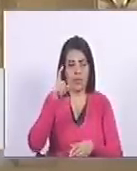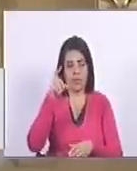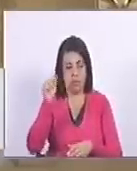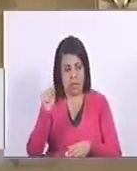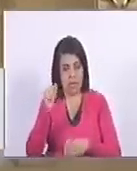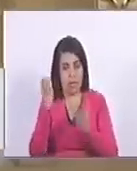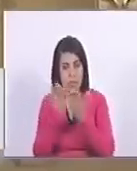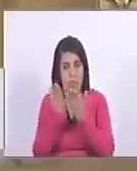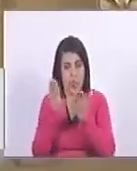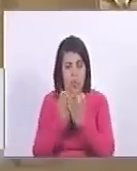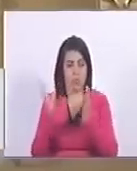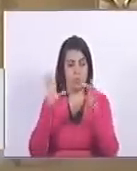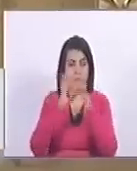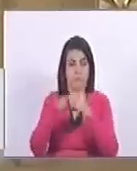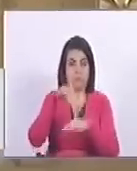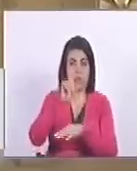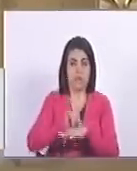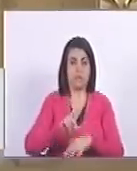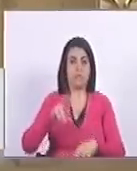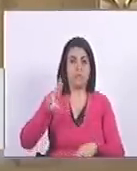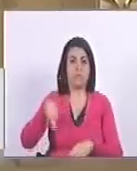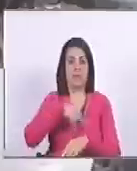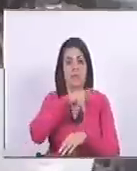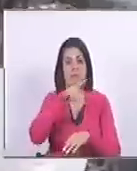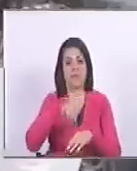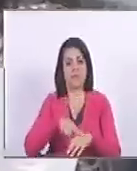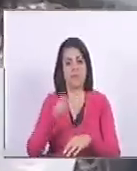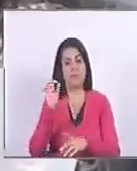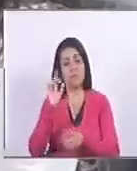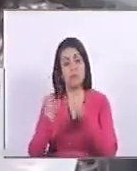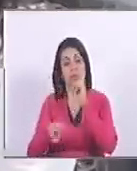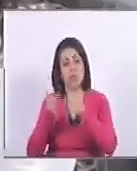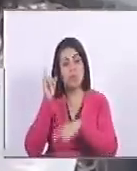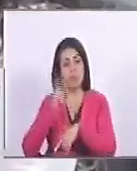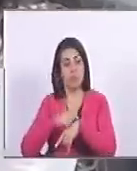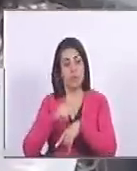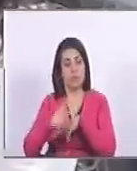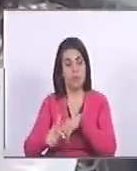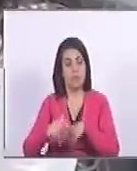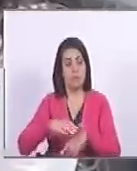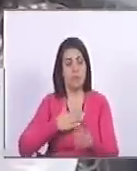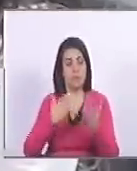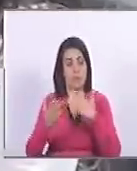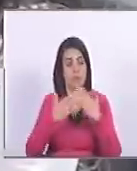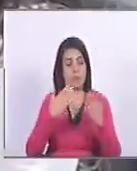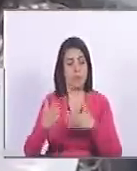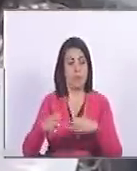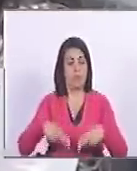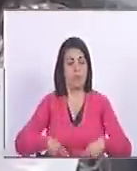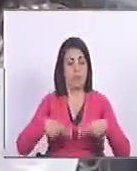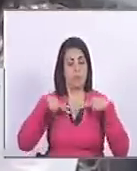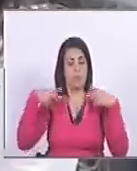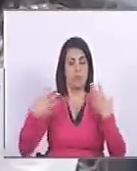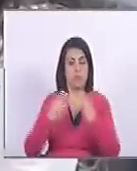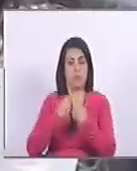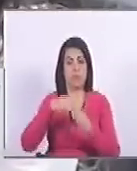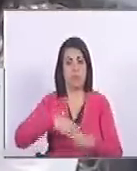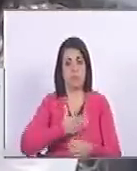la escuela nos unimos por el himno, o en algún momento del compartir humano estuvimos